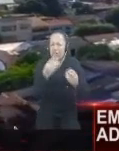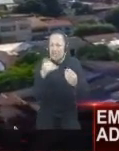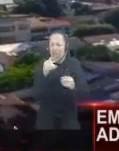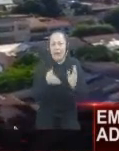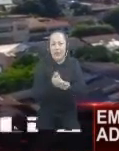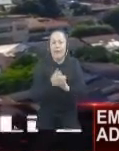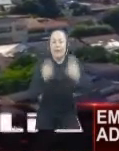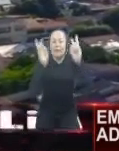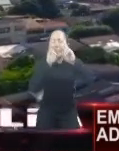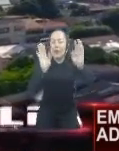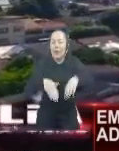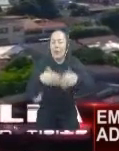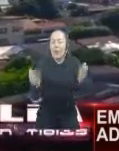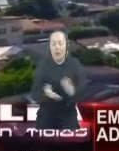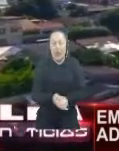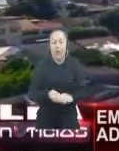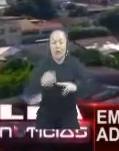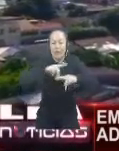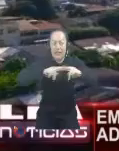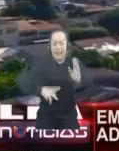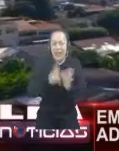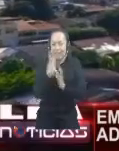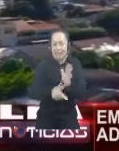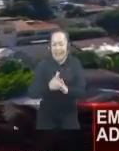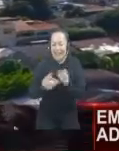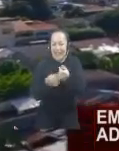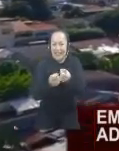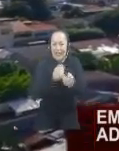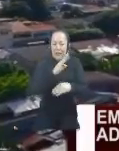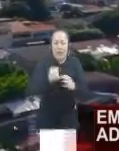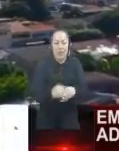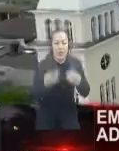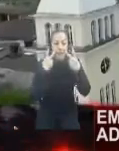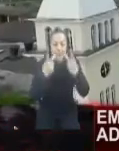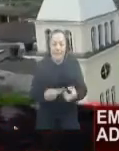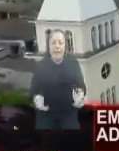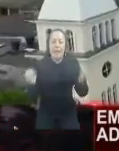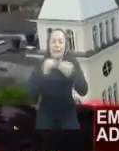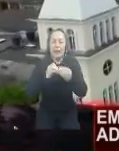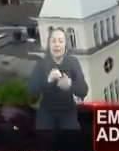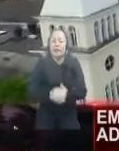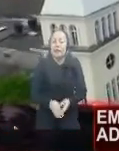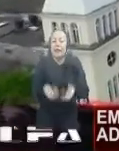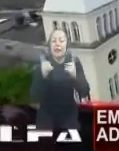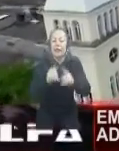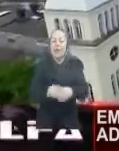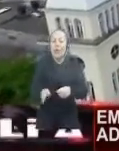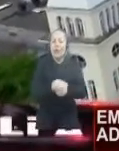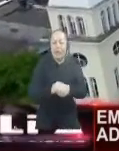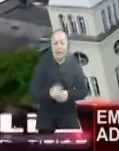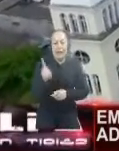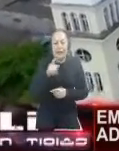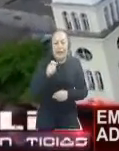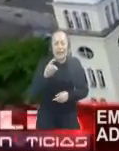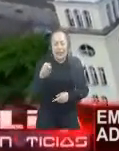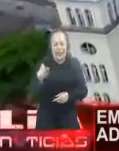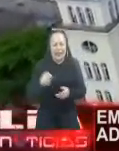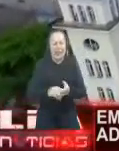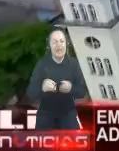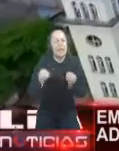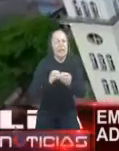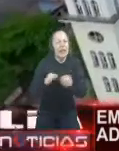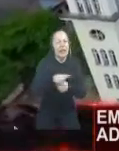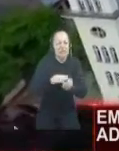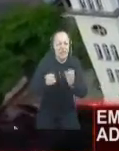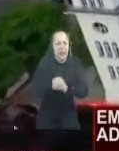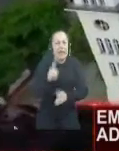al tema de la vía férrea, pero eso es otra forma de verlo. Y lo que es el barrio Santa Inés, el barrio